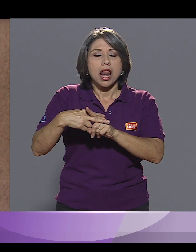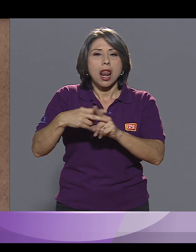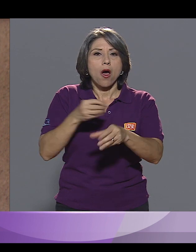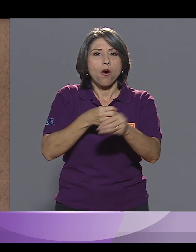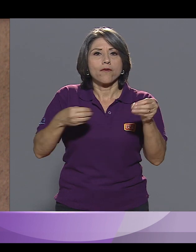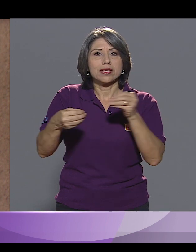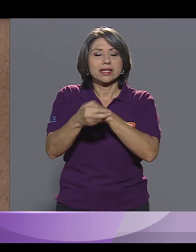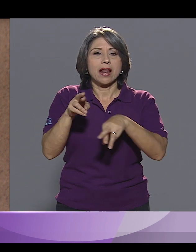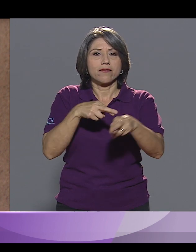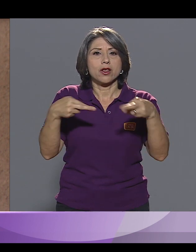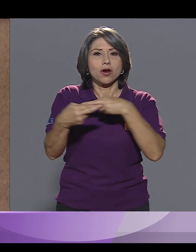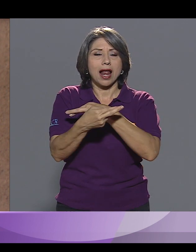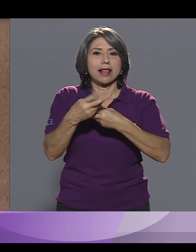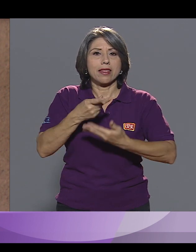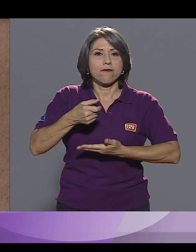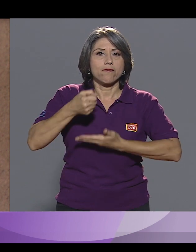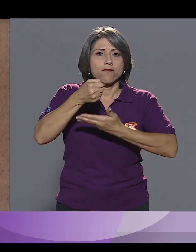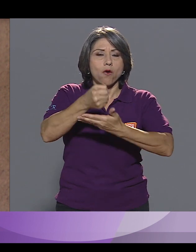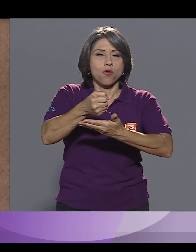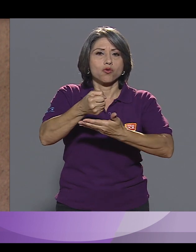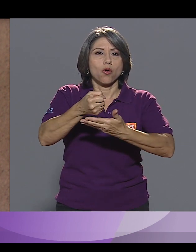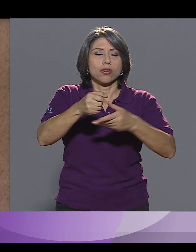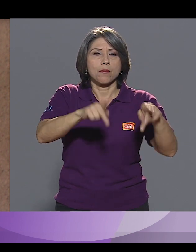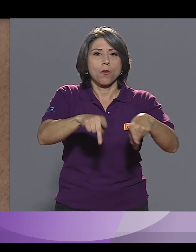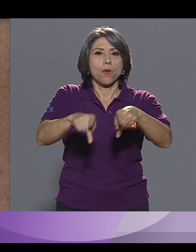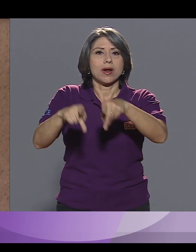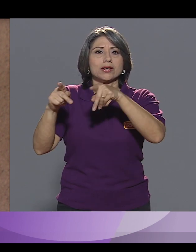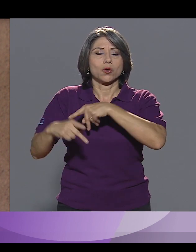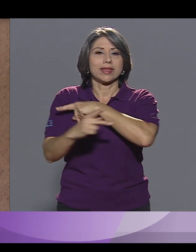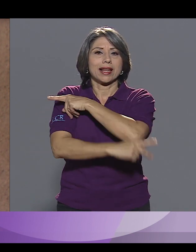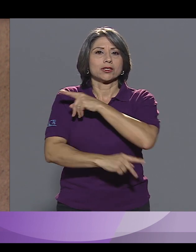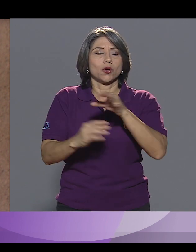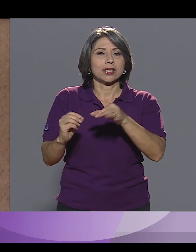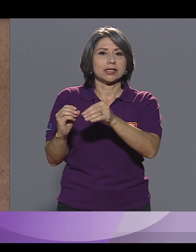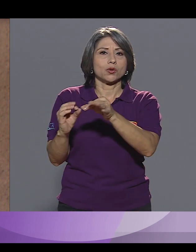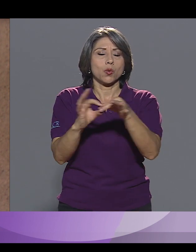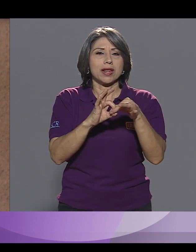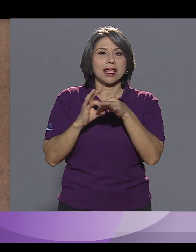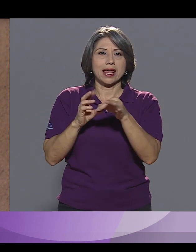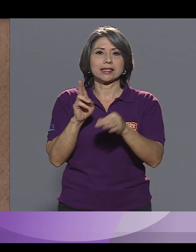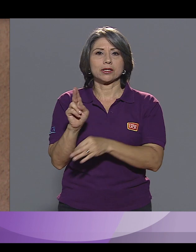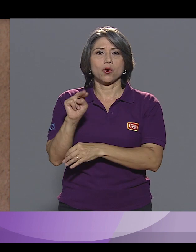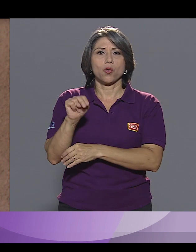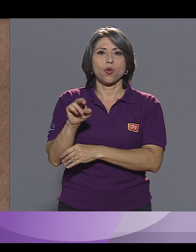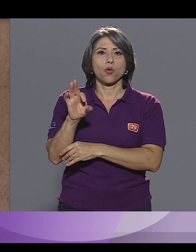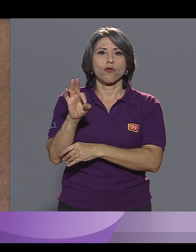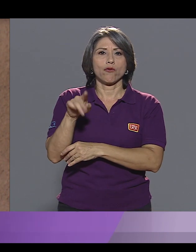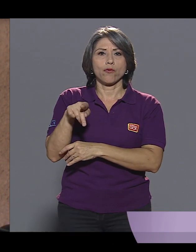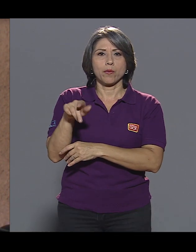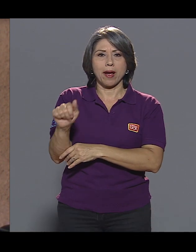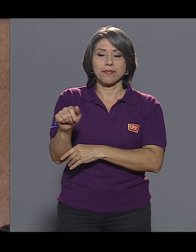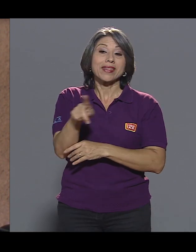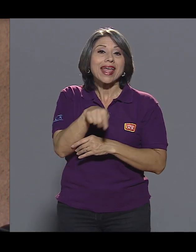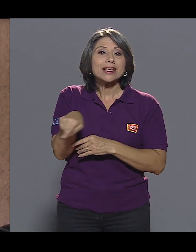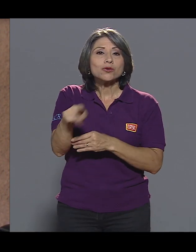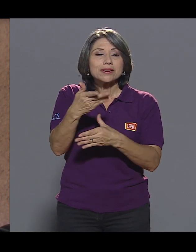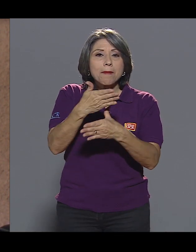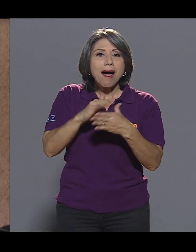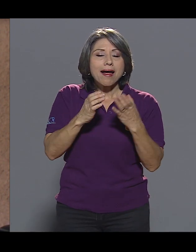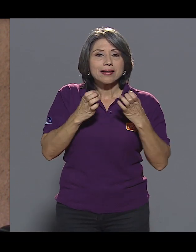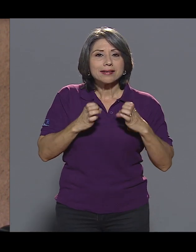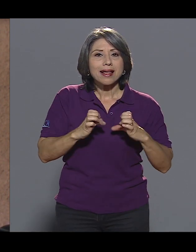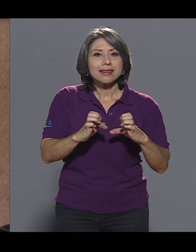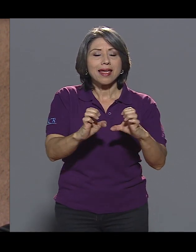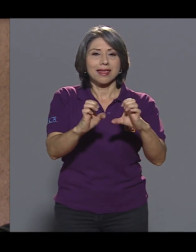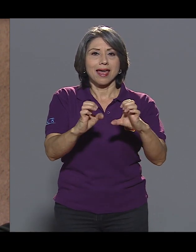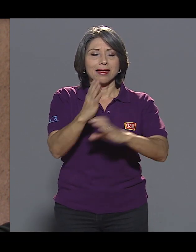Oficina Regional del Fondo de Población de Naciones Unidas, que es a su vez parte de la estrategia de discapacidad que el Fondo